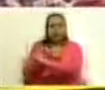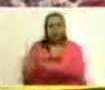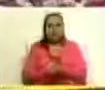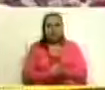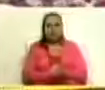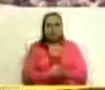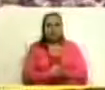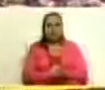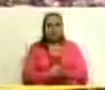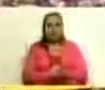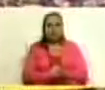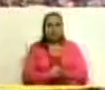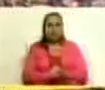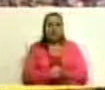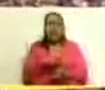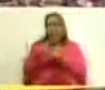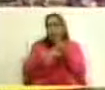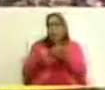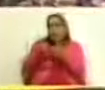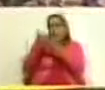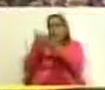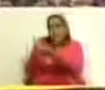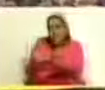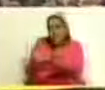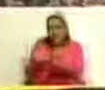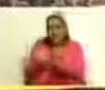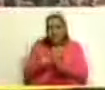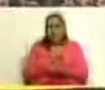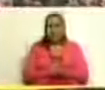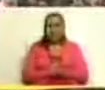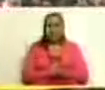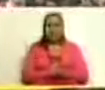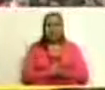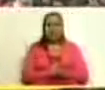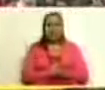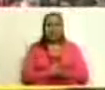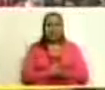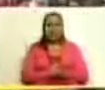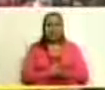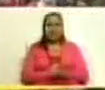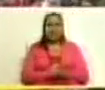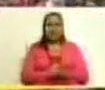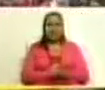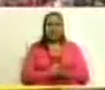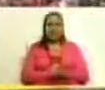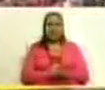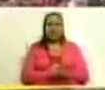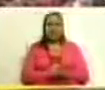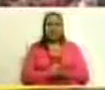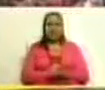María Bolívar, una ayudadita. Vamos a echarle una ayudadita. No tengo conexión.